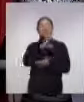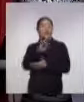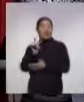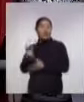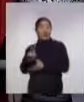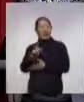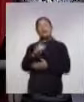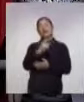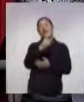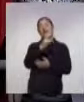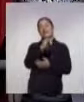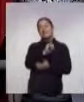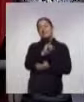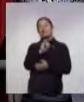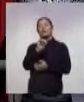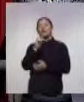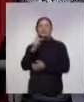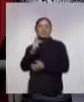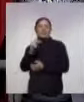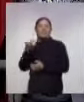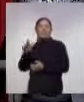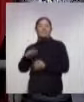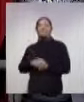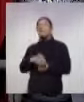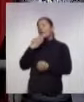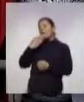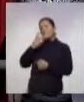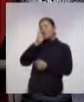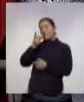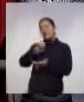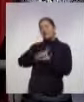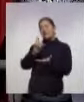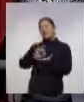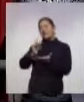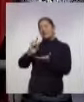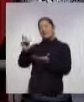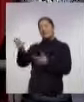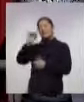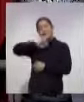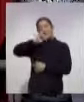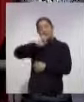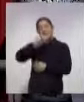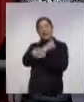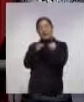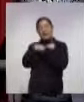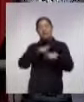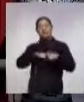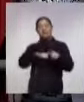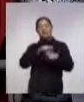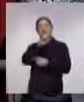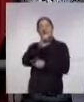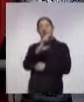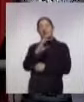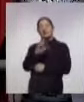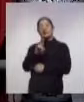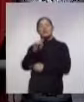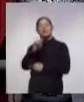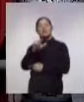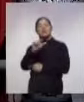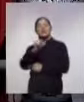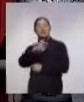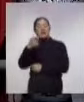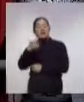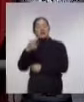Pues agradezco esta tarde la visita de Gloria Luz Cruz Guarneros, jefa del Departamento de Educación Continua del CECUTLAS,